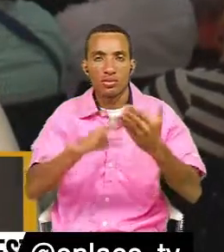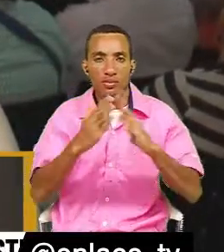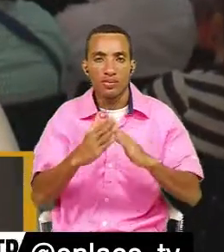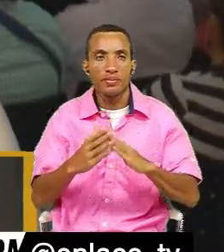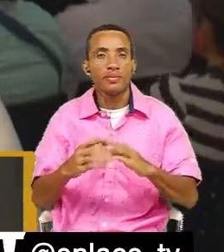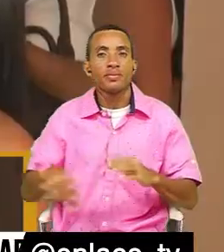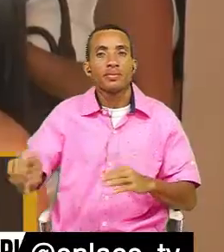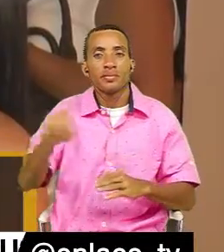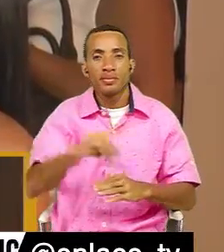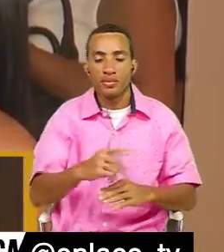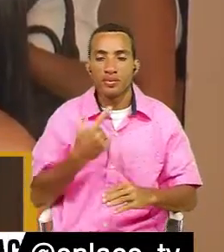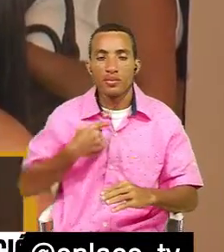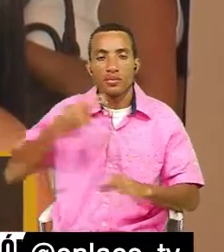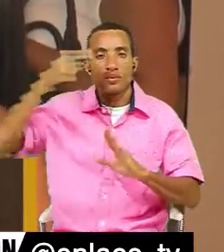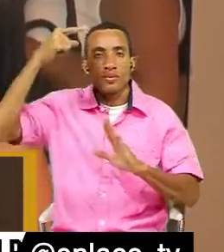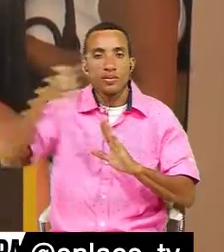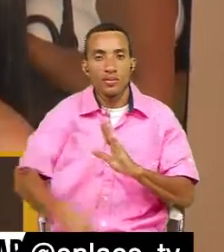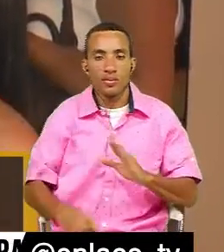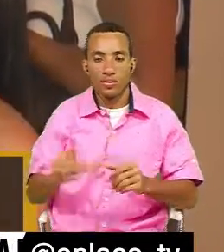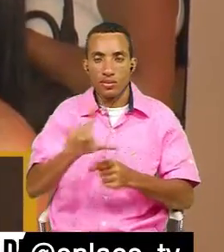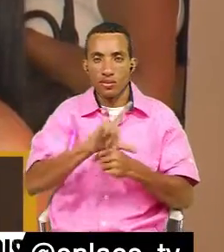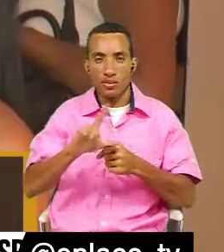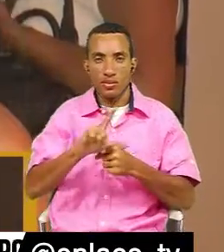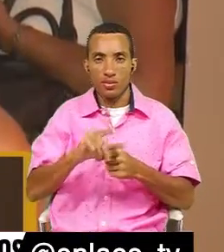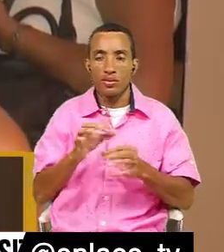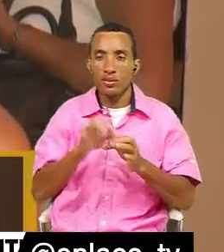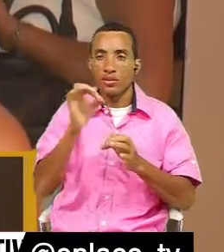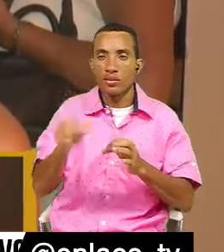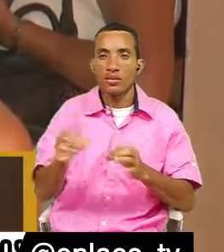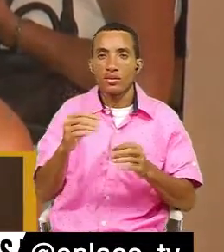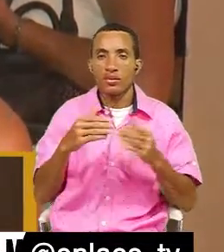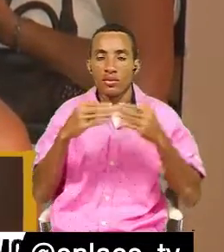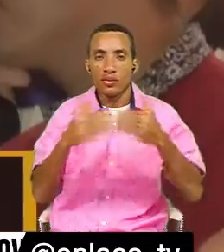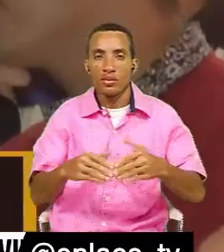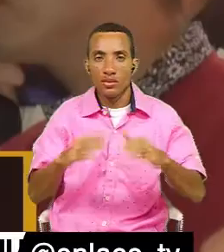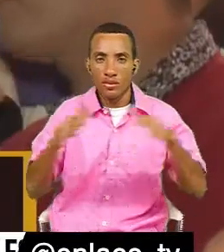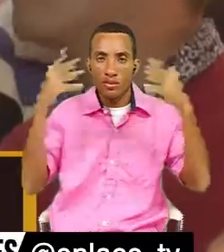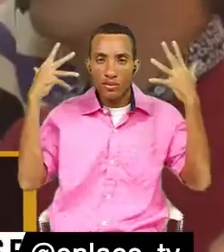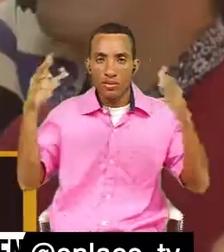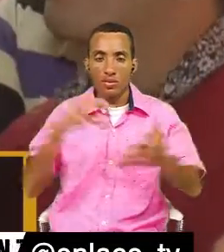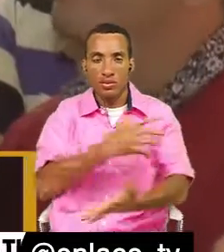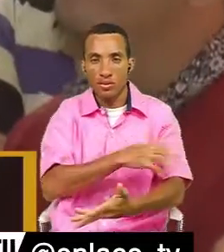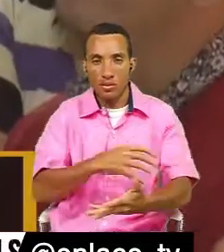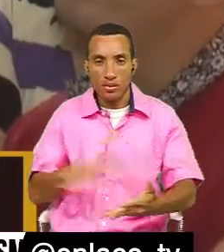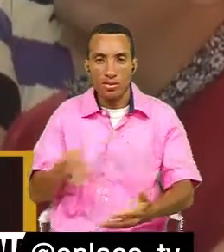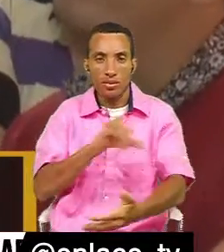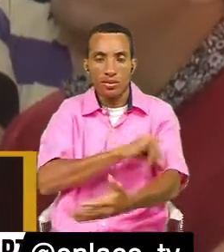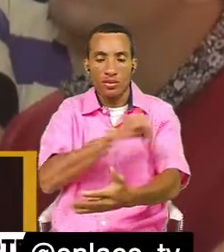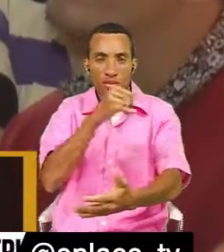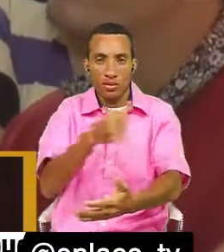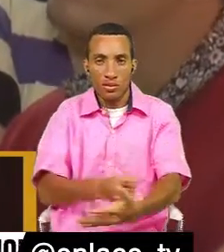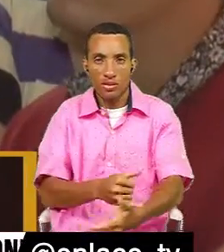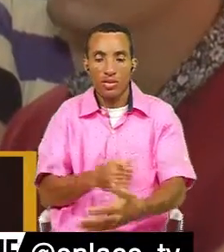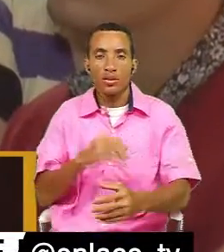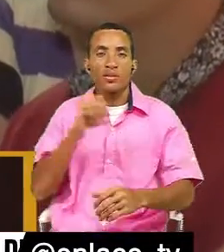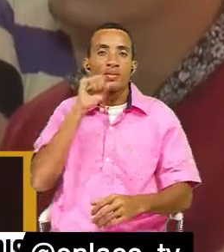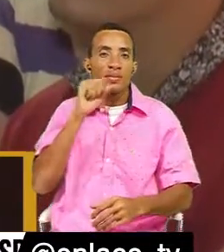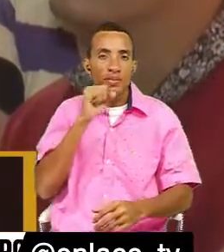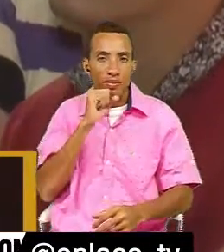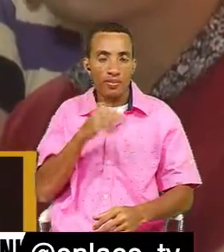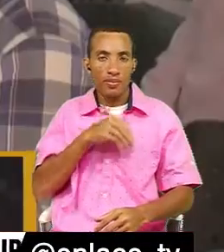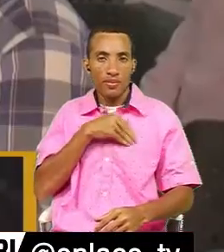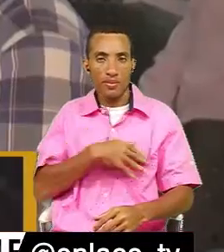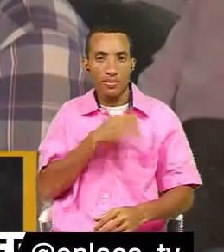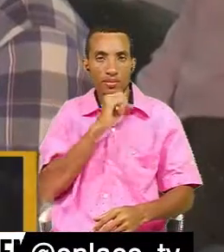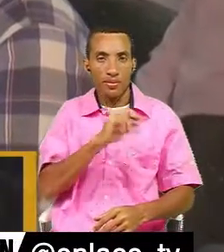autoridades locales. Servidores públicos de municipios como Puerto Wilches, Sabana de Torres, Yondó, Barranca Bermeja y Sur de Bolívar asistieron al inicio del